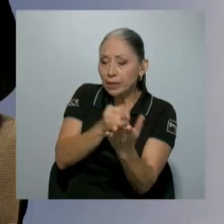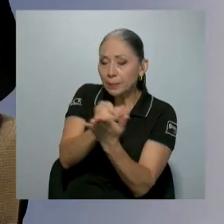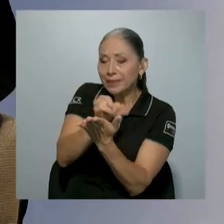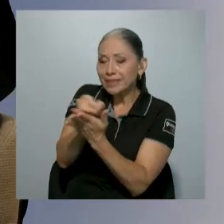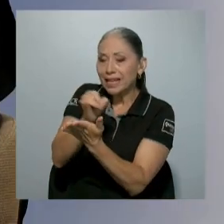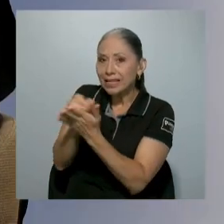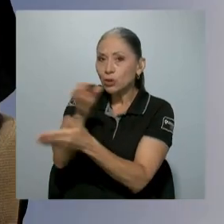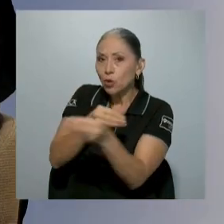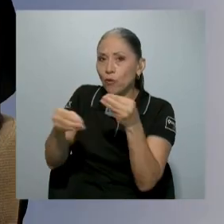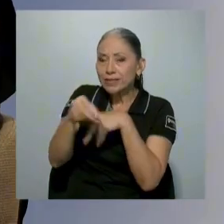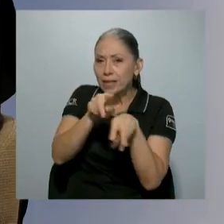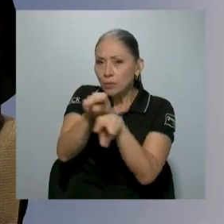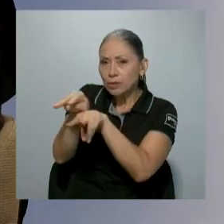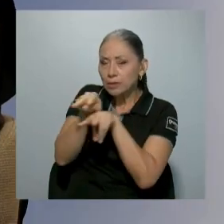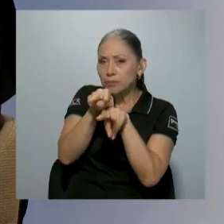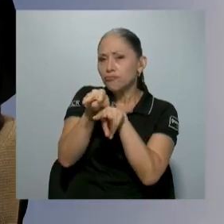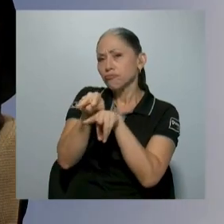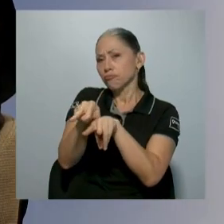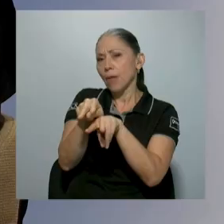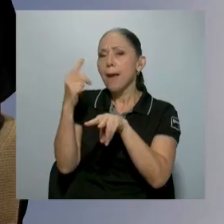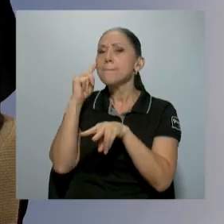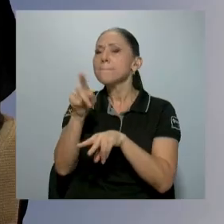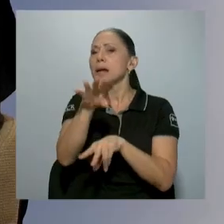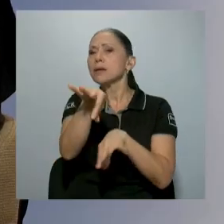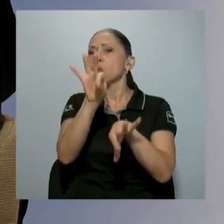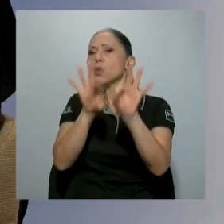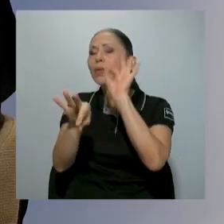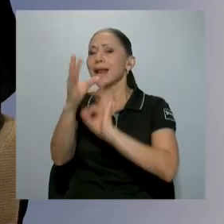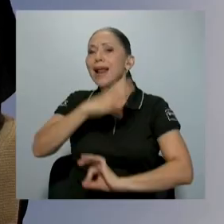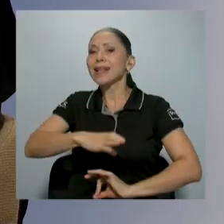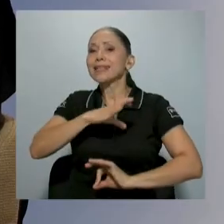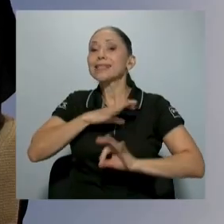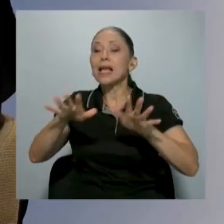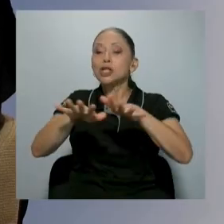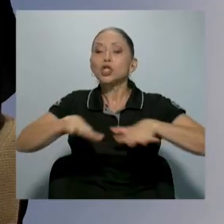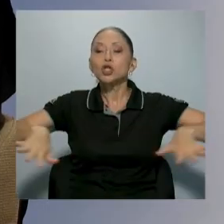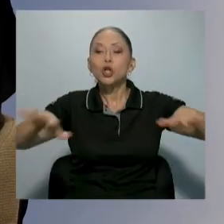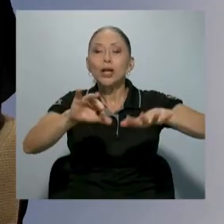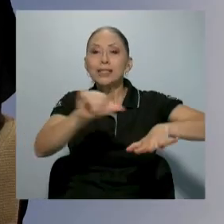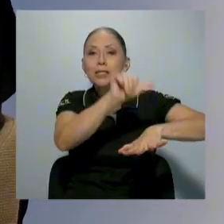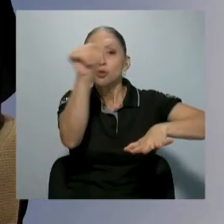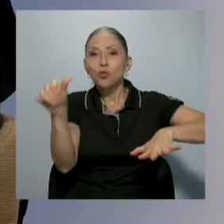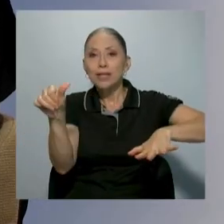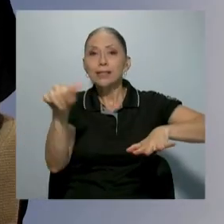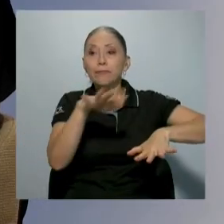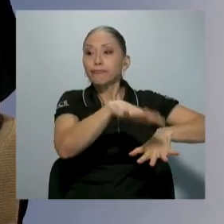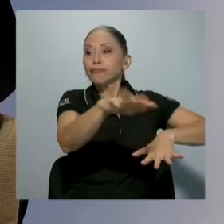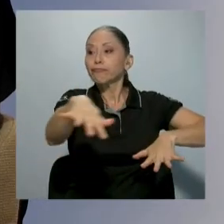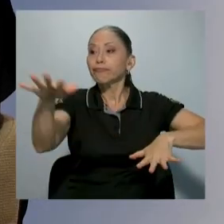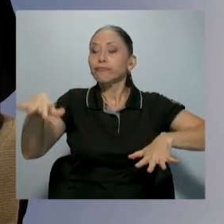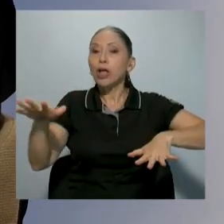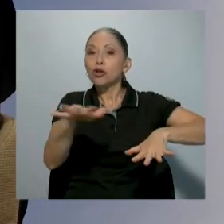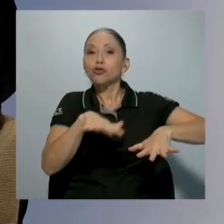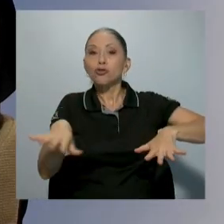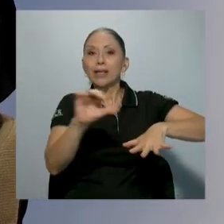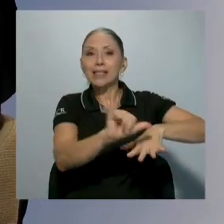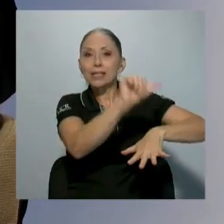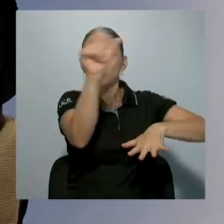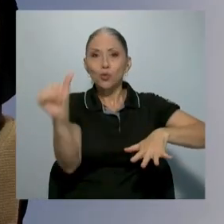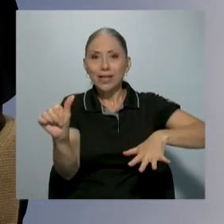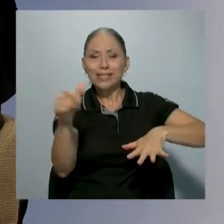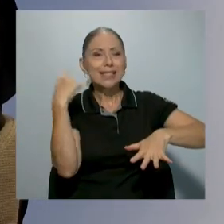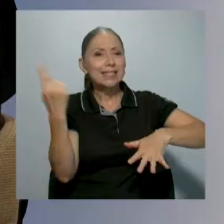por caracterizar el comportamiento de las zonas azules. Las zonas azules típicamente han sido, digamos, caracterizadas e